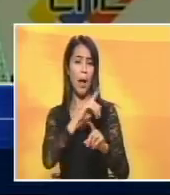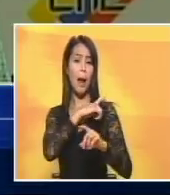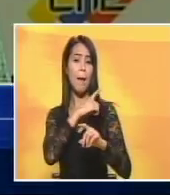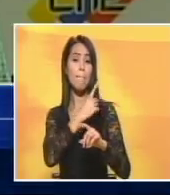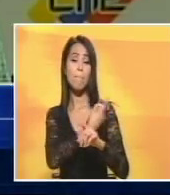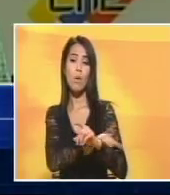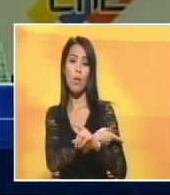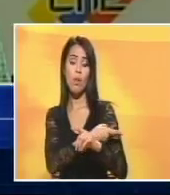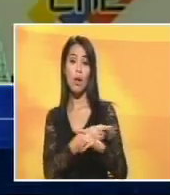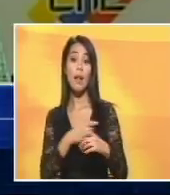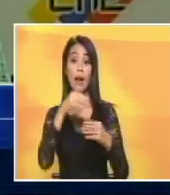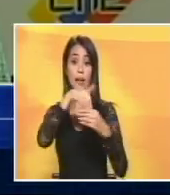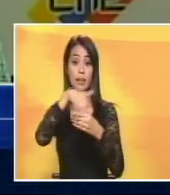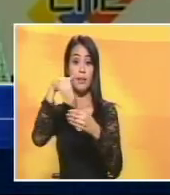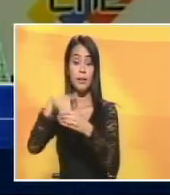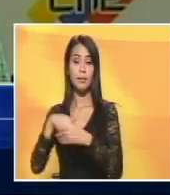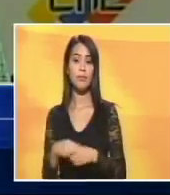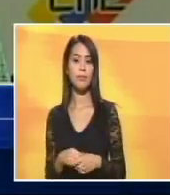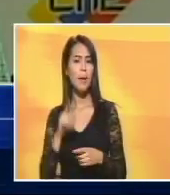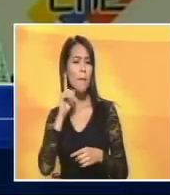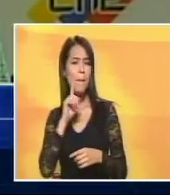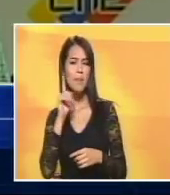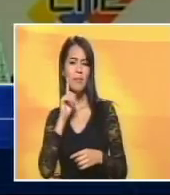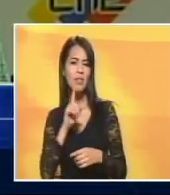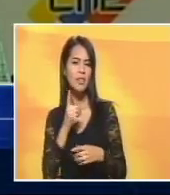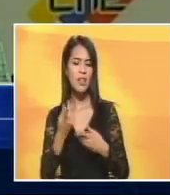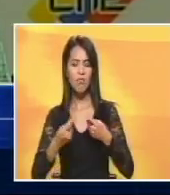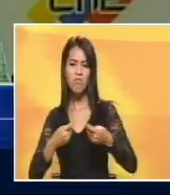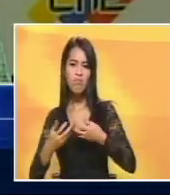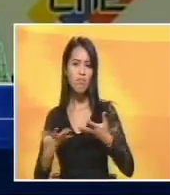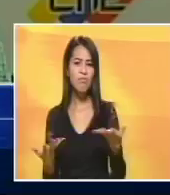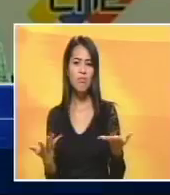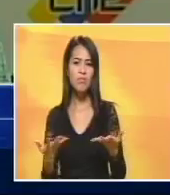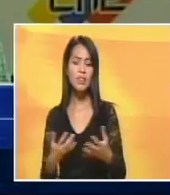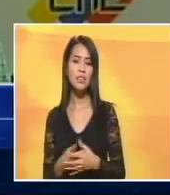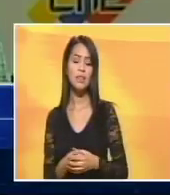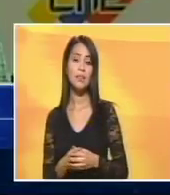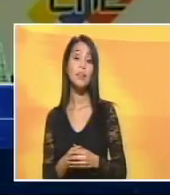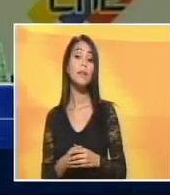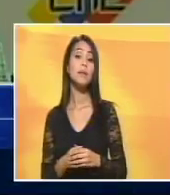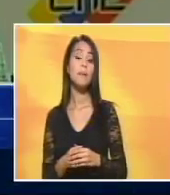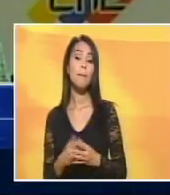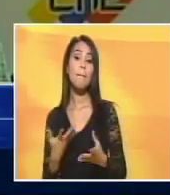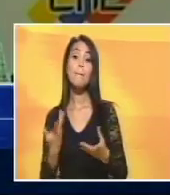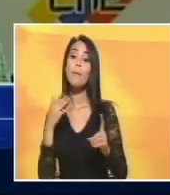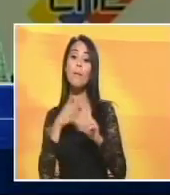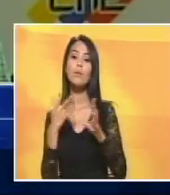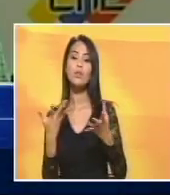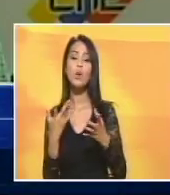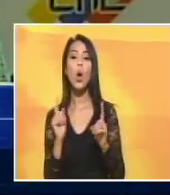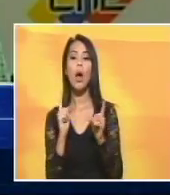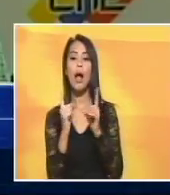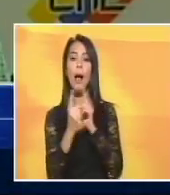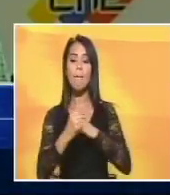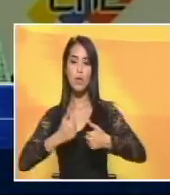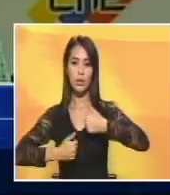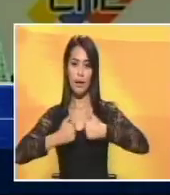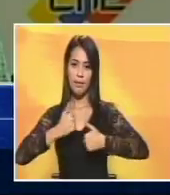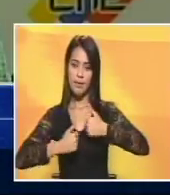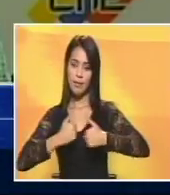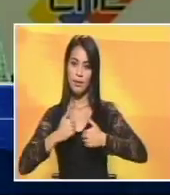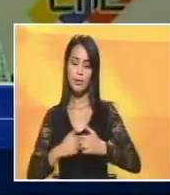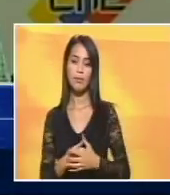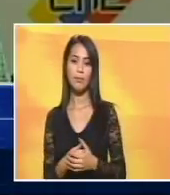electoral fundamentada en mentiras y manipulaciones a propósito de las sustituciones de candidatos y